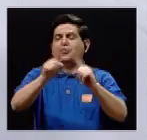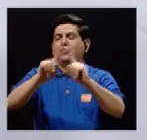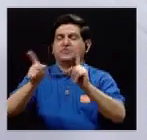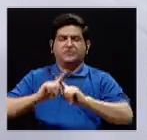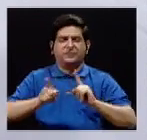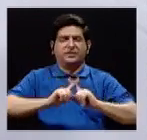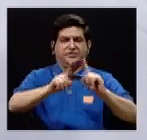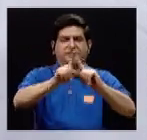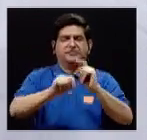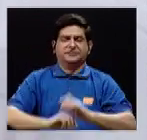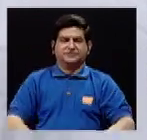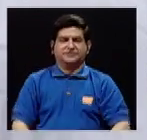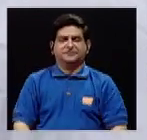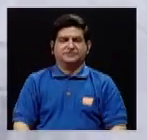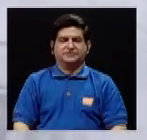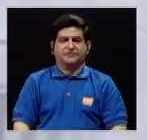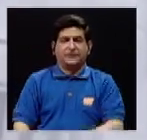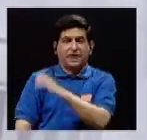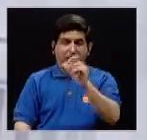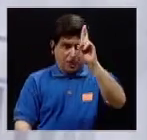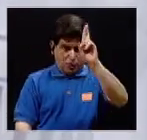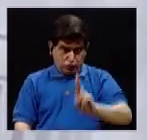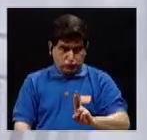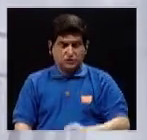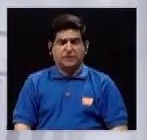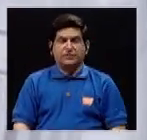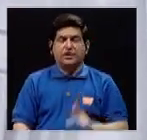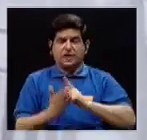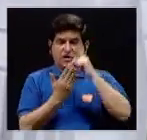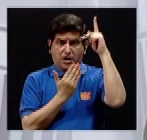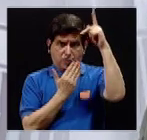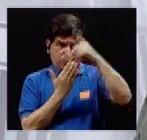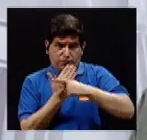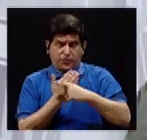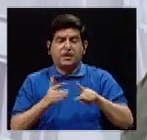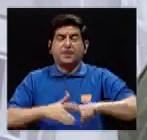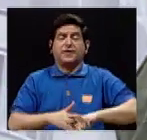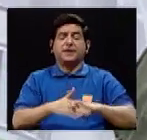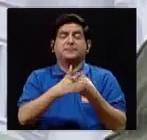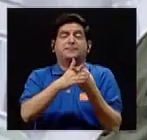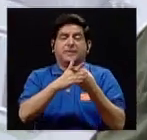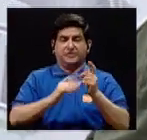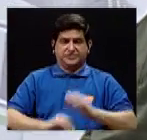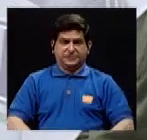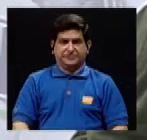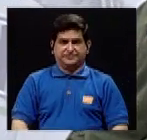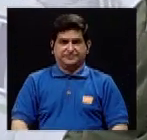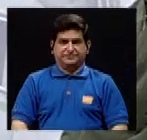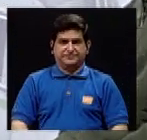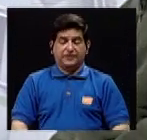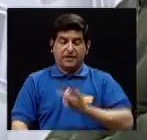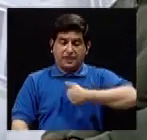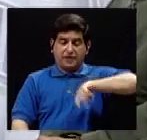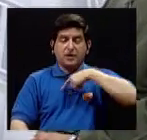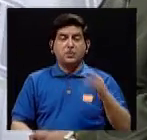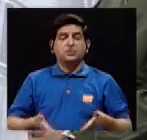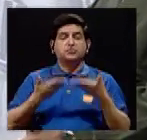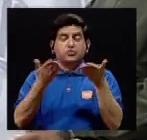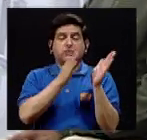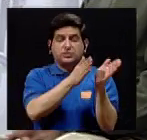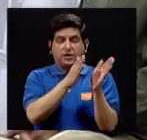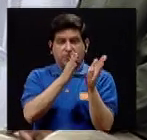grupos diferenciados en Costa Rica el programa está comenzando eh Y entonces estamos